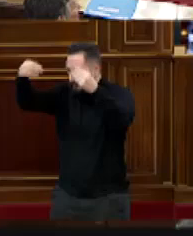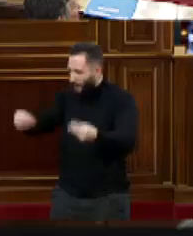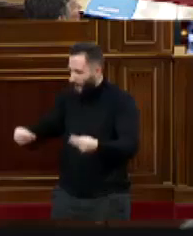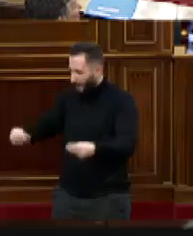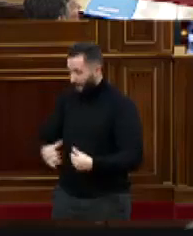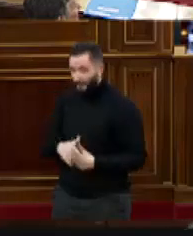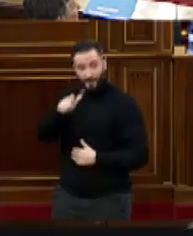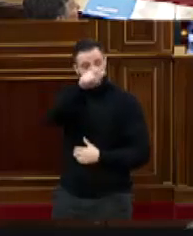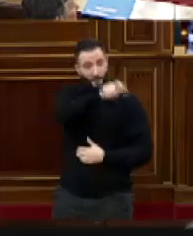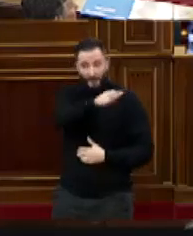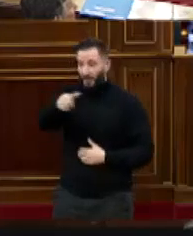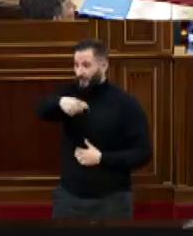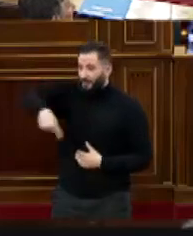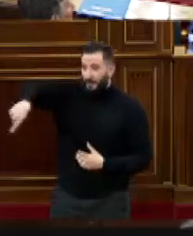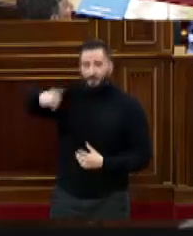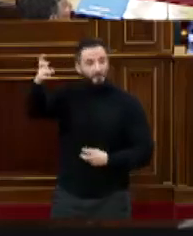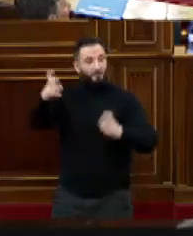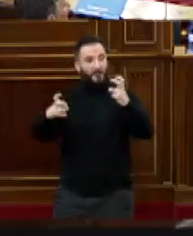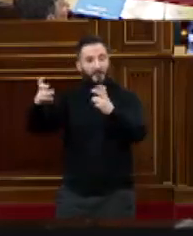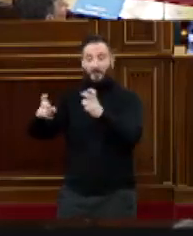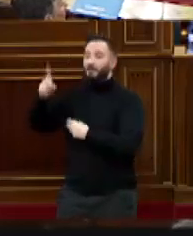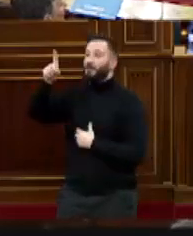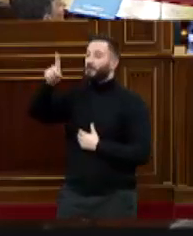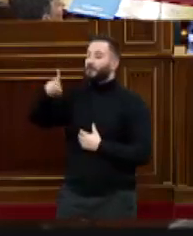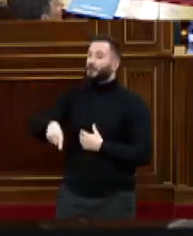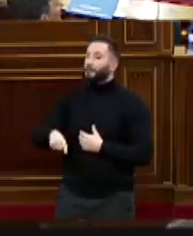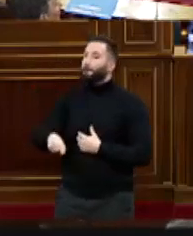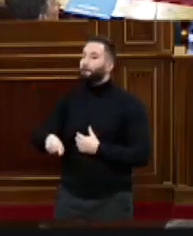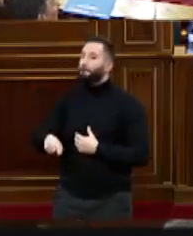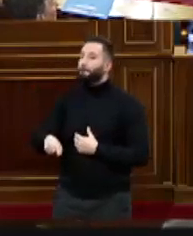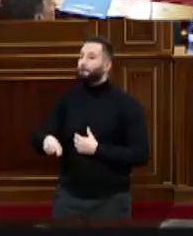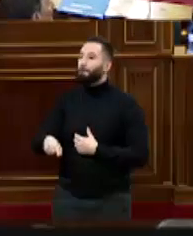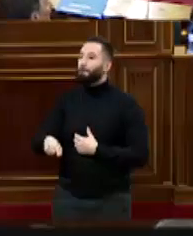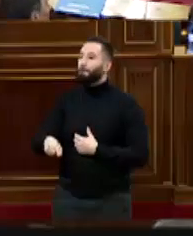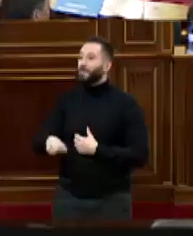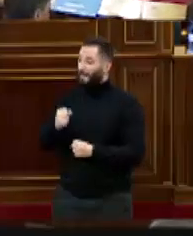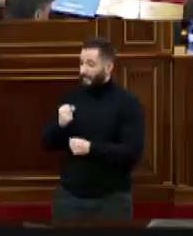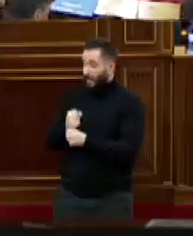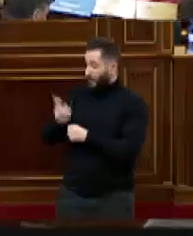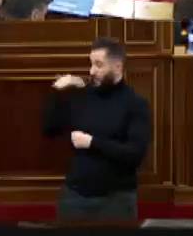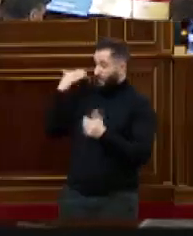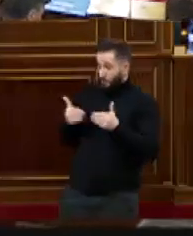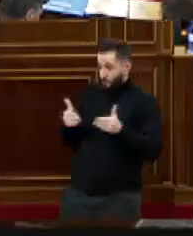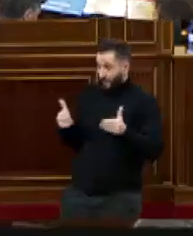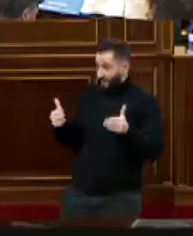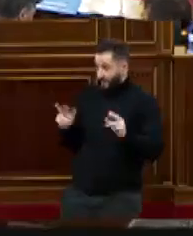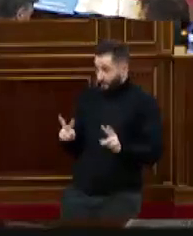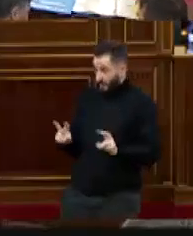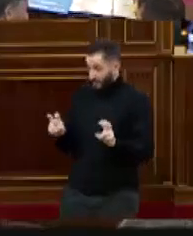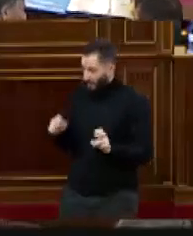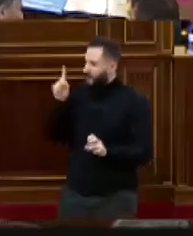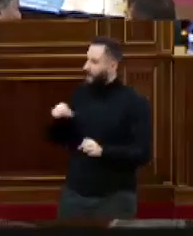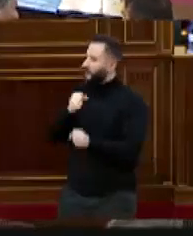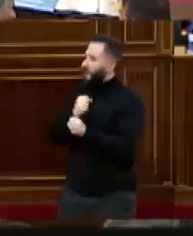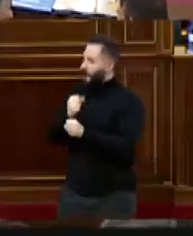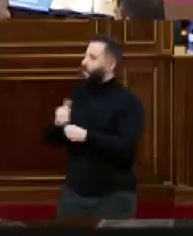ha habido gente aquí hay gente muy implicada también en el en el trabajo de inicio no y yo quiero recordar aquí a